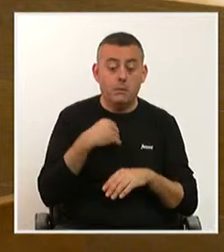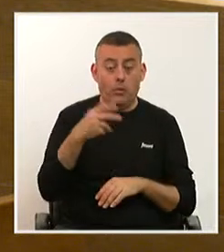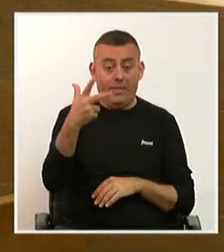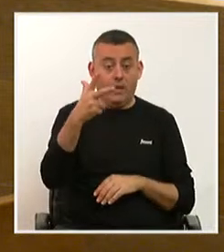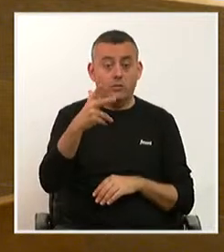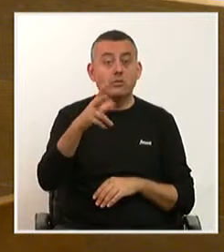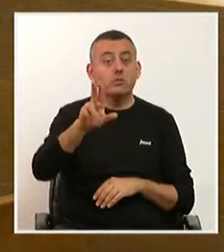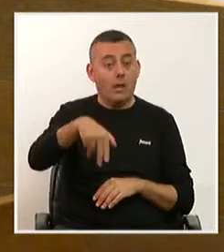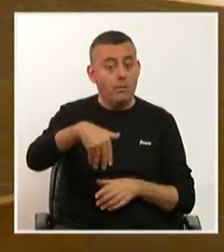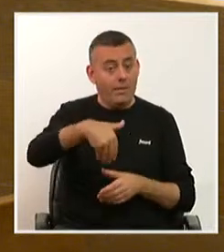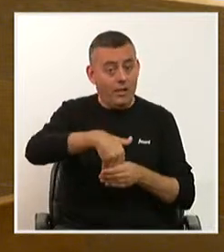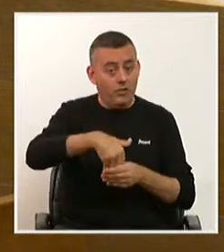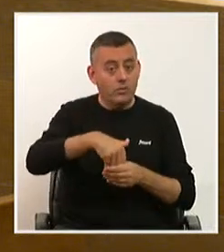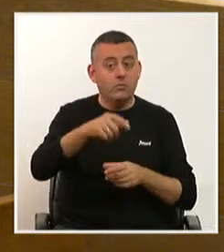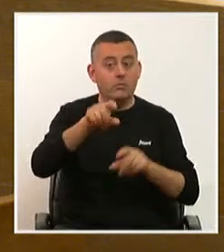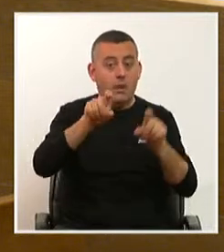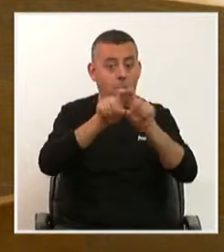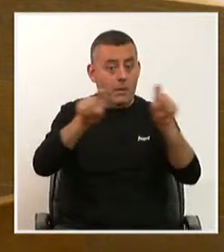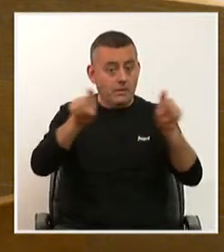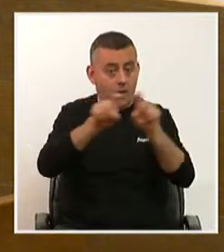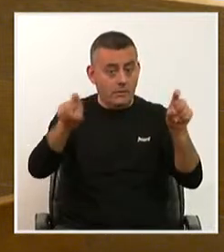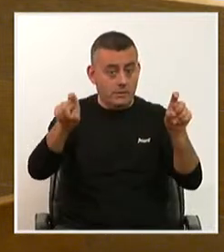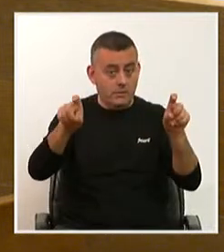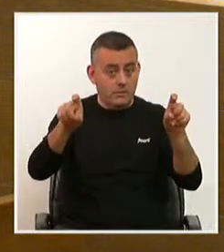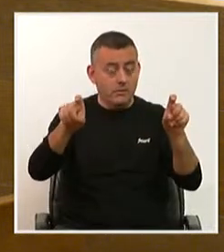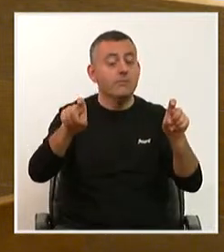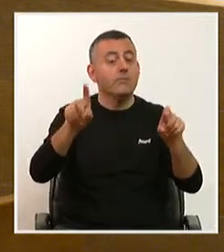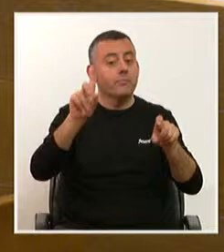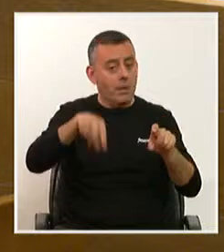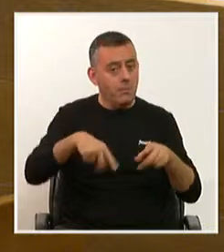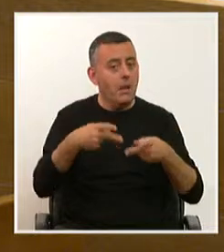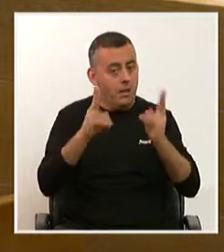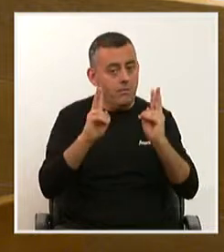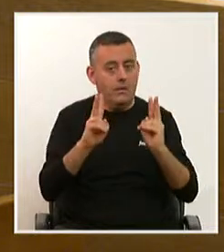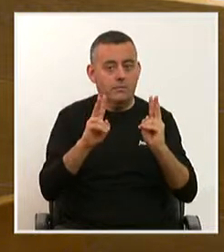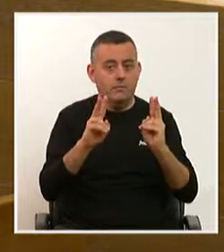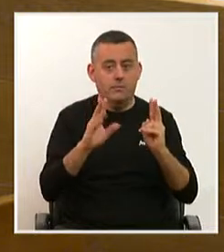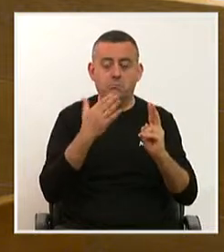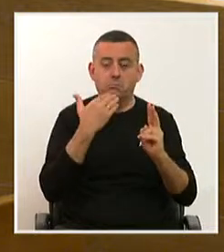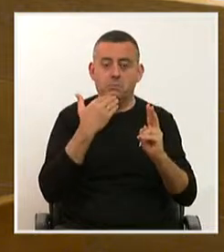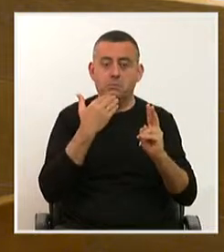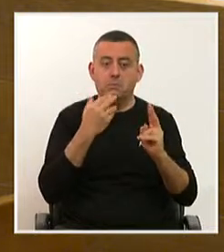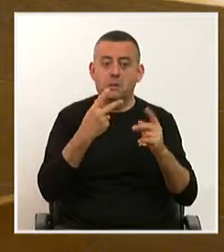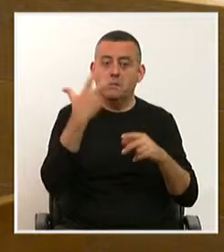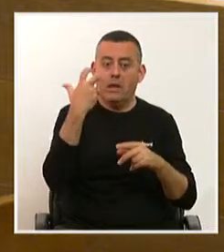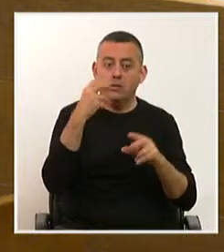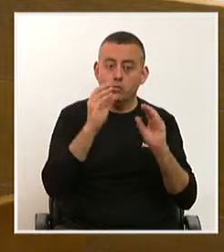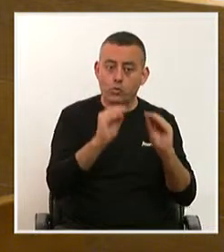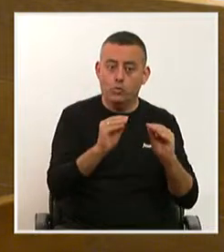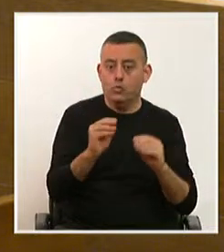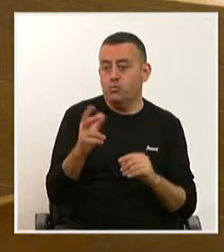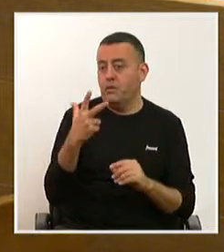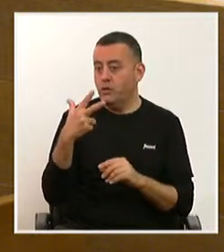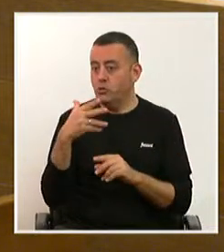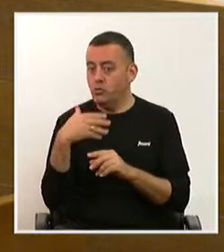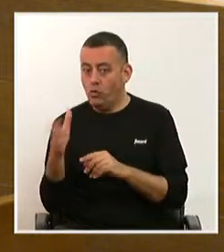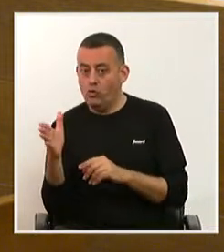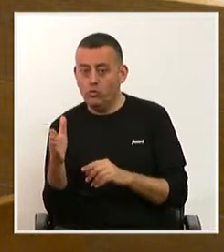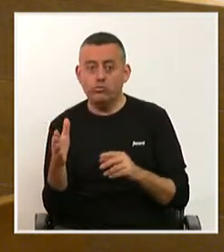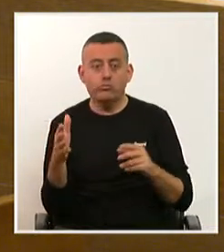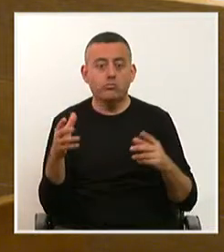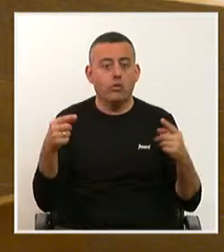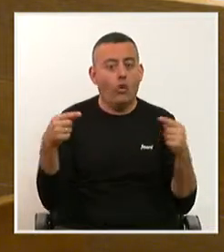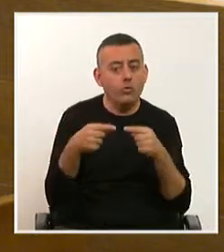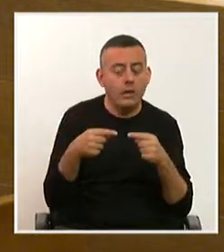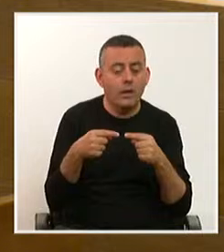establecimiento y solo cuando chocan con otros derechos pueden verse limitados lo que ocurre es que ustedes